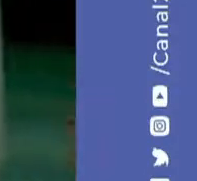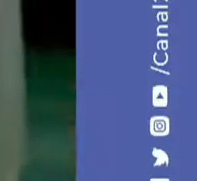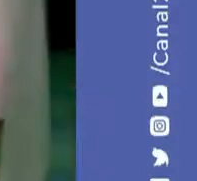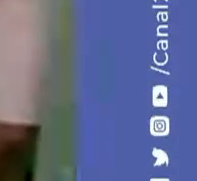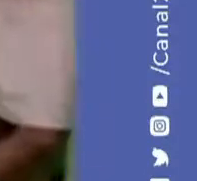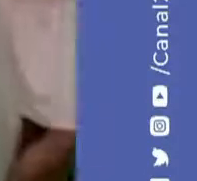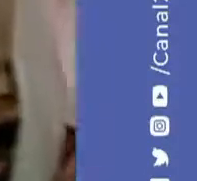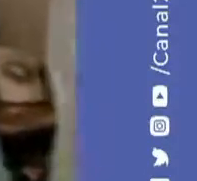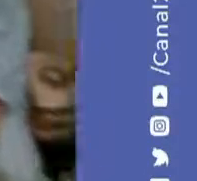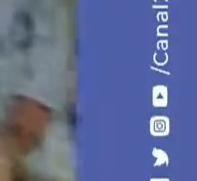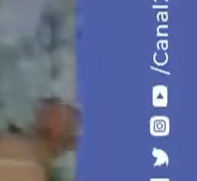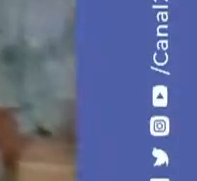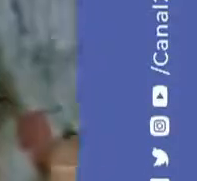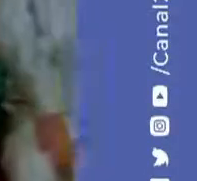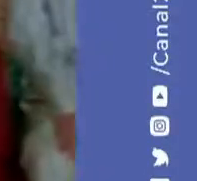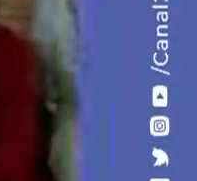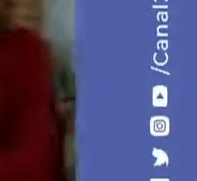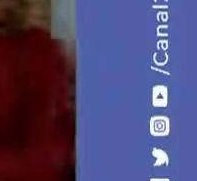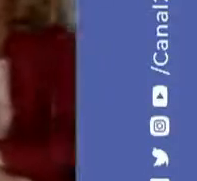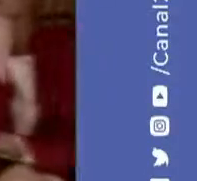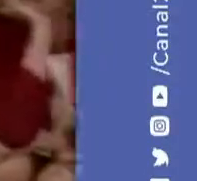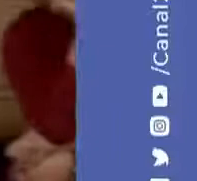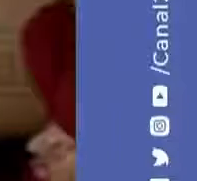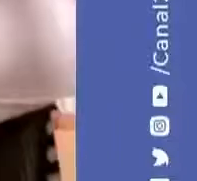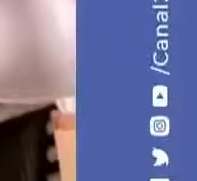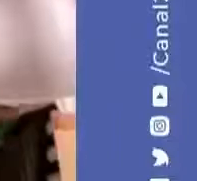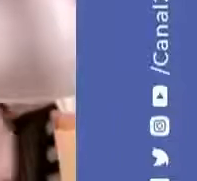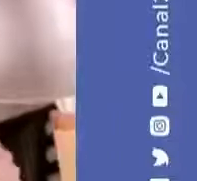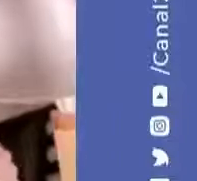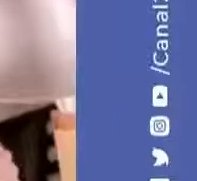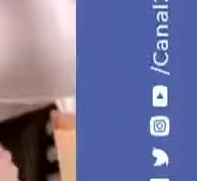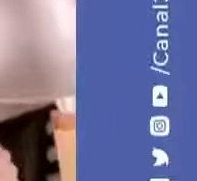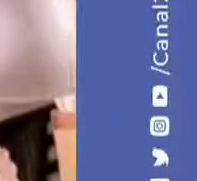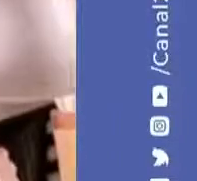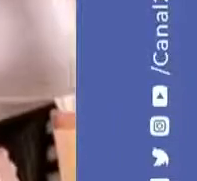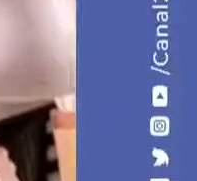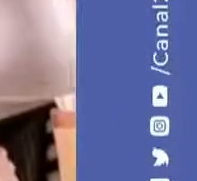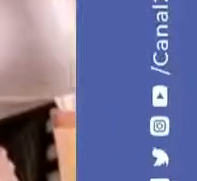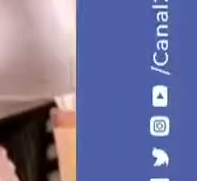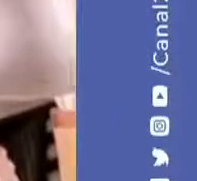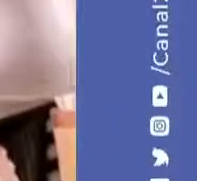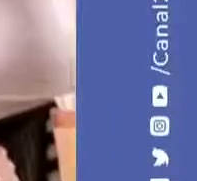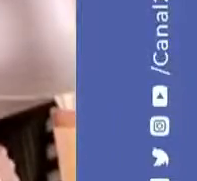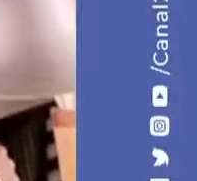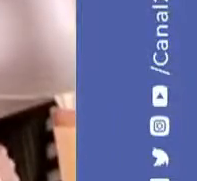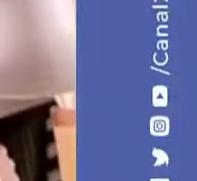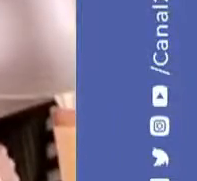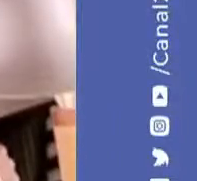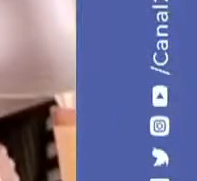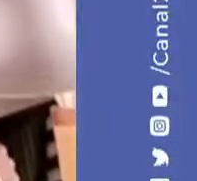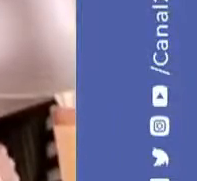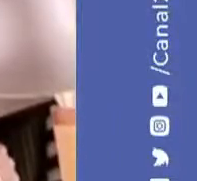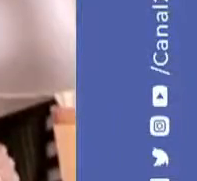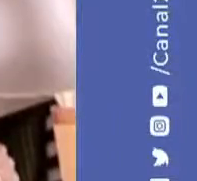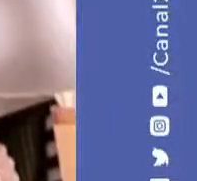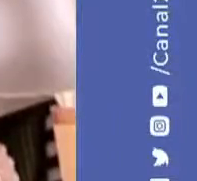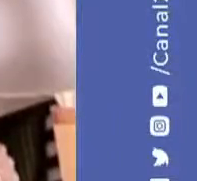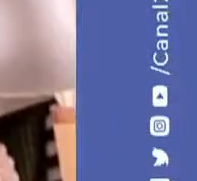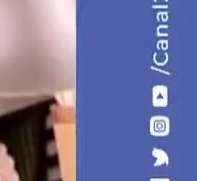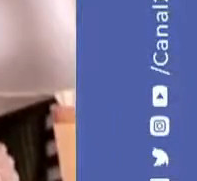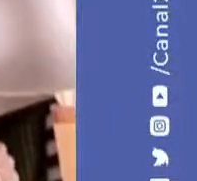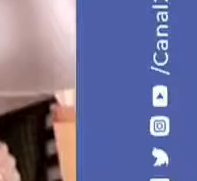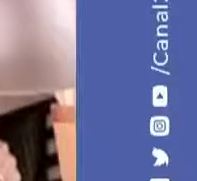Aviones a Rusia salen de noche. A lo mejor es para que la gente no los vea, yo qué sé. Pues agrava, estás toda la vida echándome en cara que yo no he pedido el crédito contigo, ¿no? No le des más vueltas, de